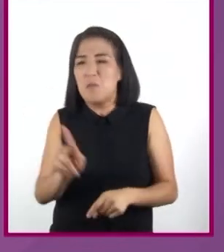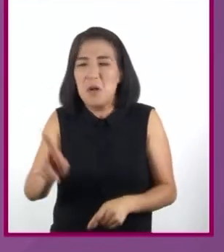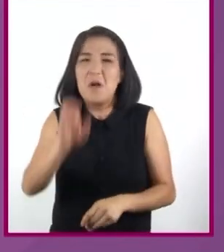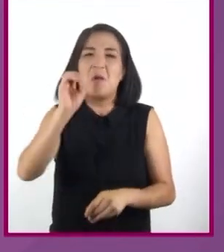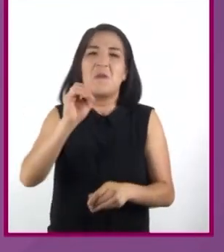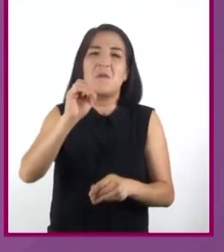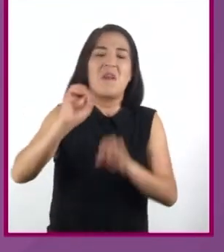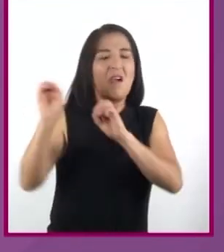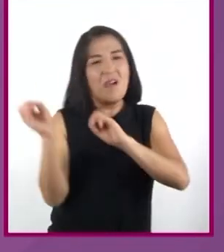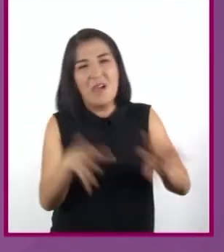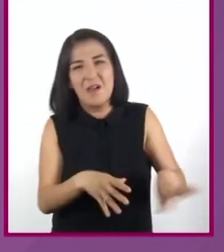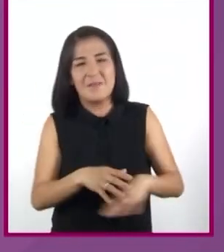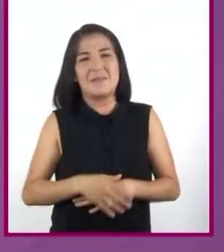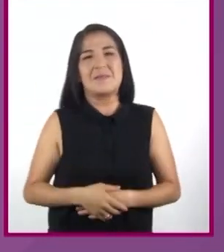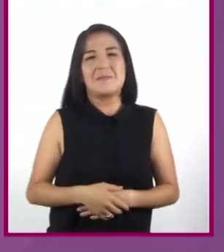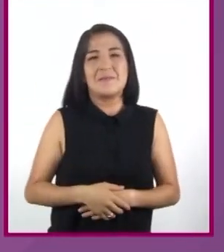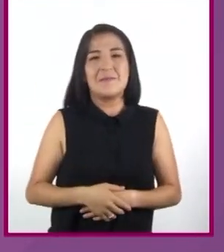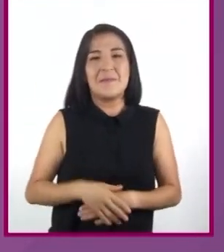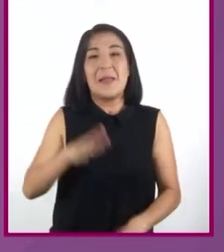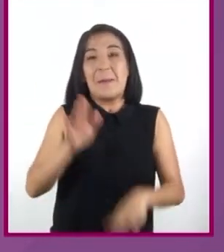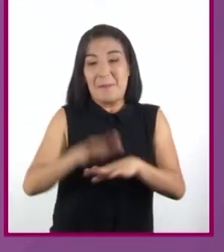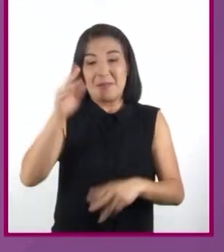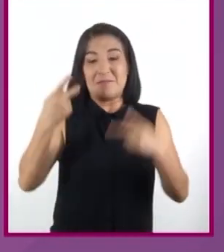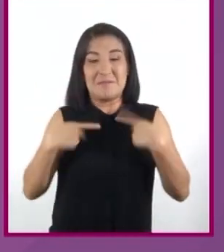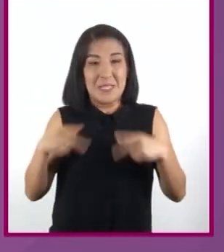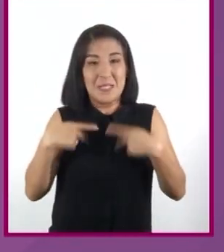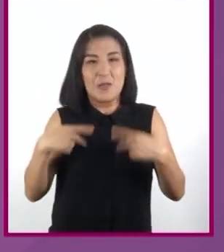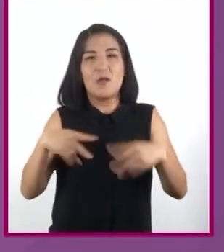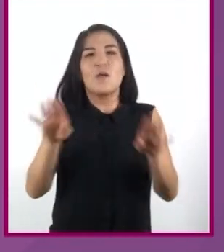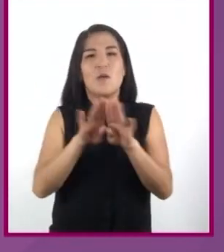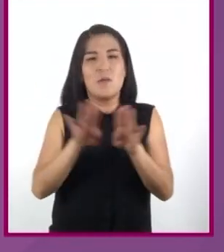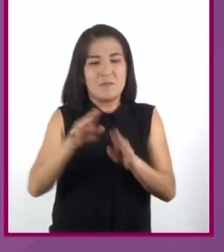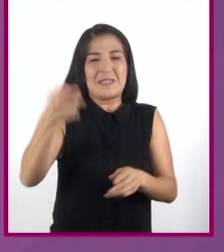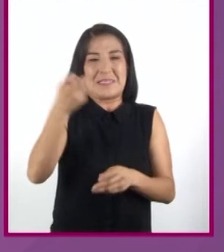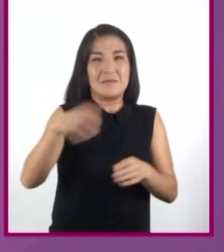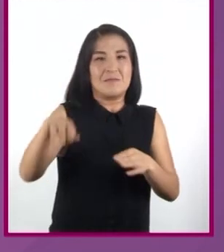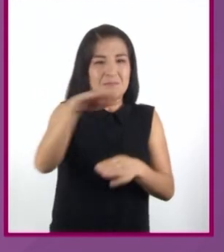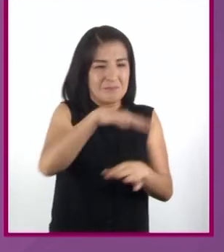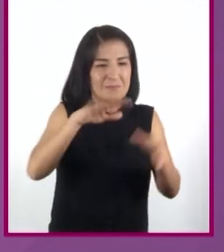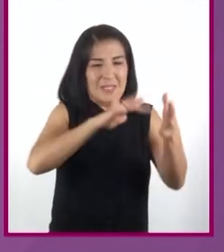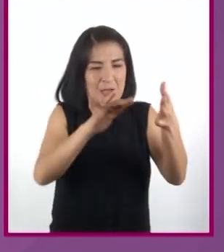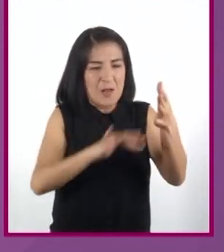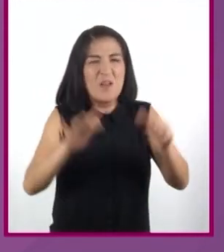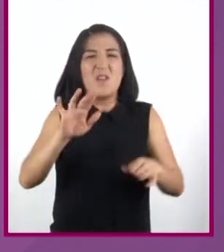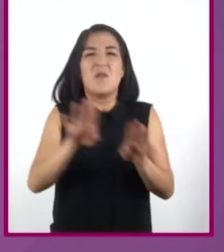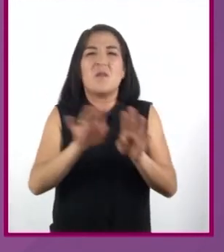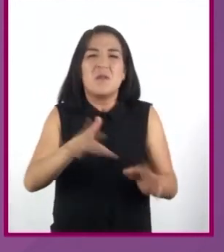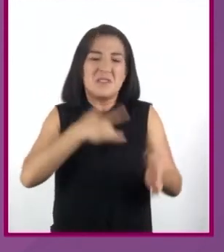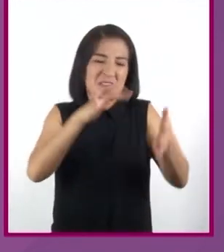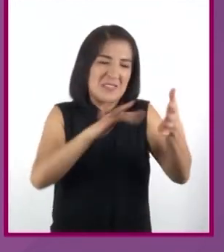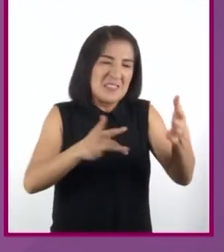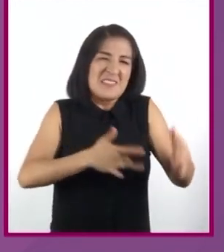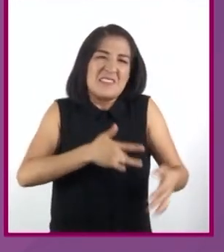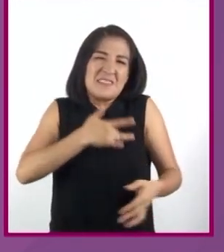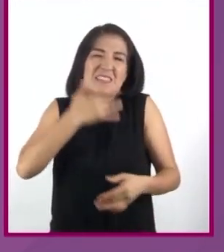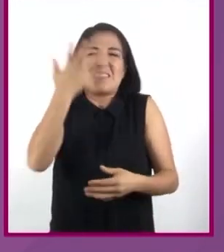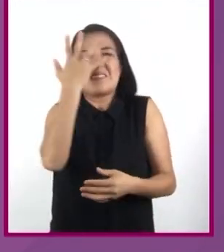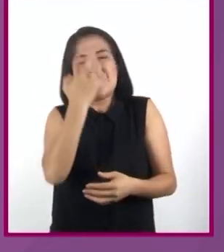desprotegidas. En la mayoría de las obras, este movimiento presenta un tono melancólico y